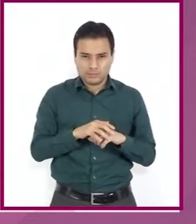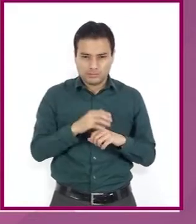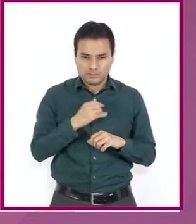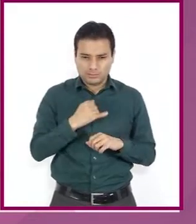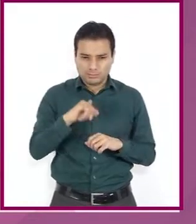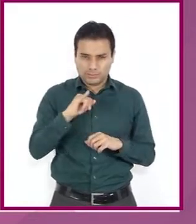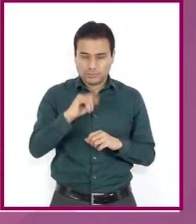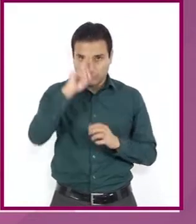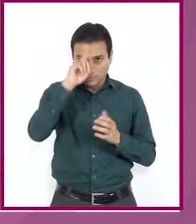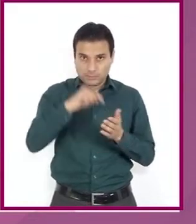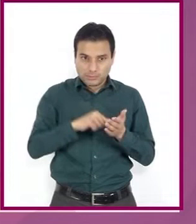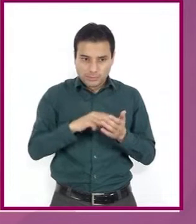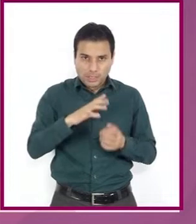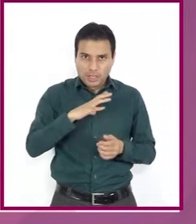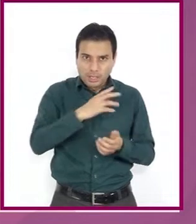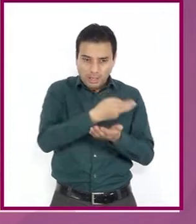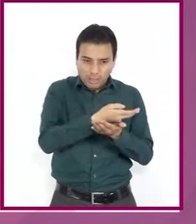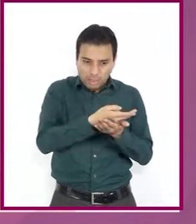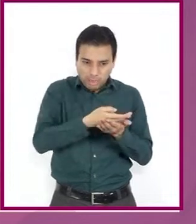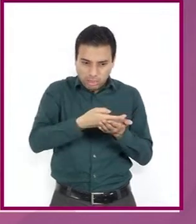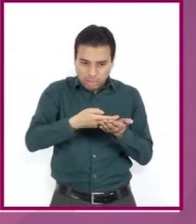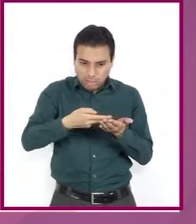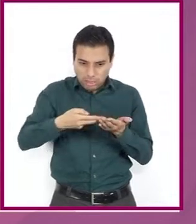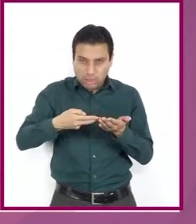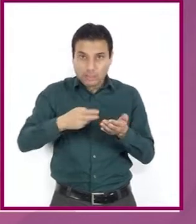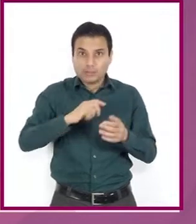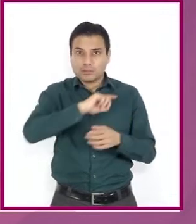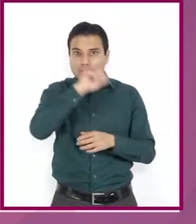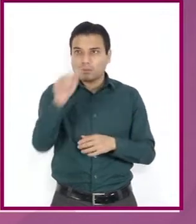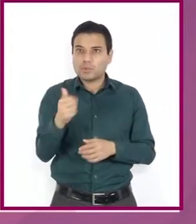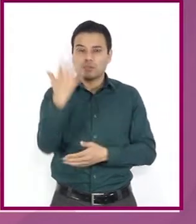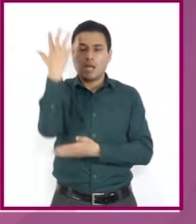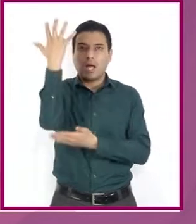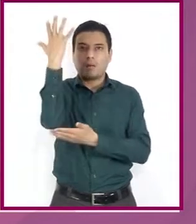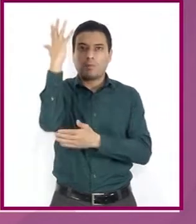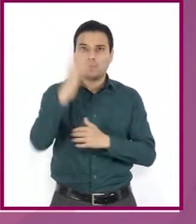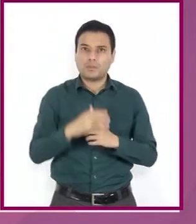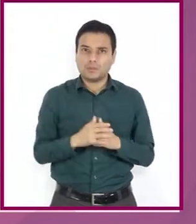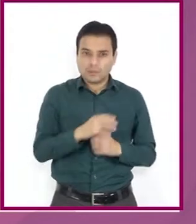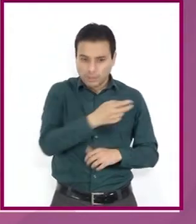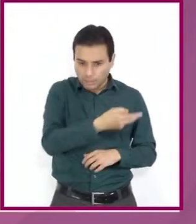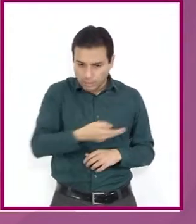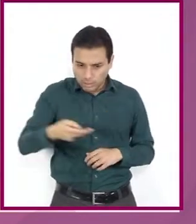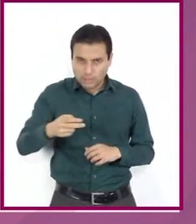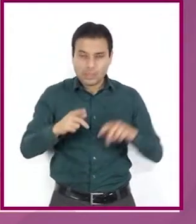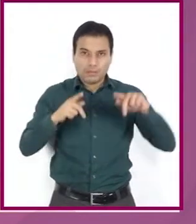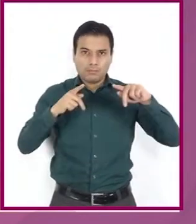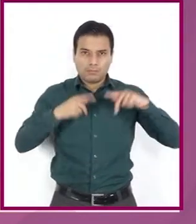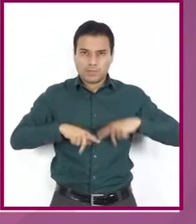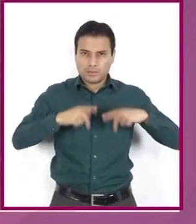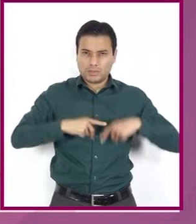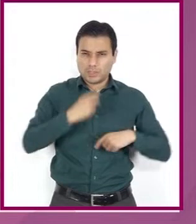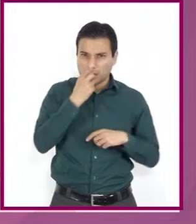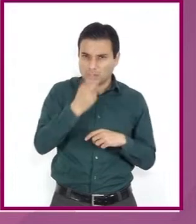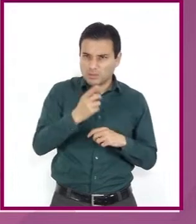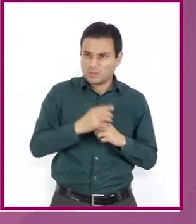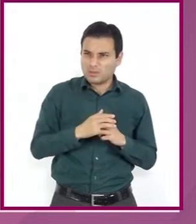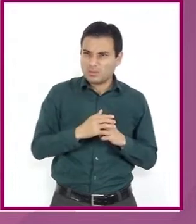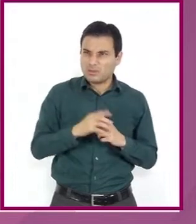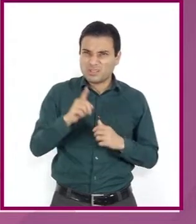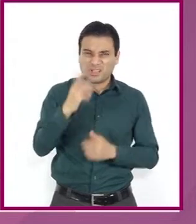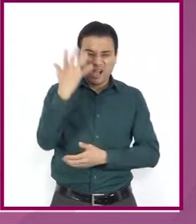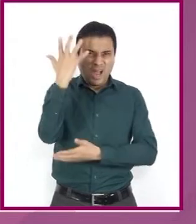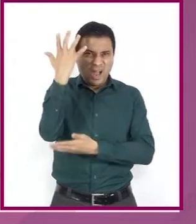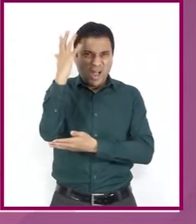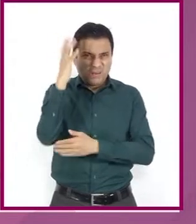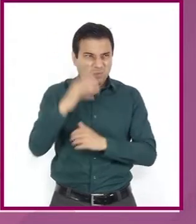de arrastre por el patio que llegaban hasta el árbol. Aún así, nadie quiso mencionar la relación